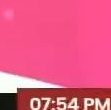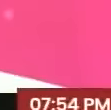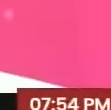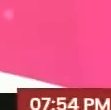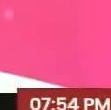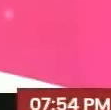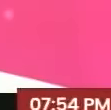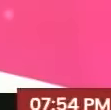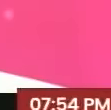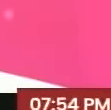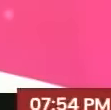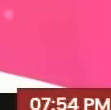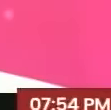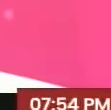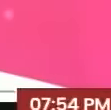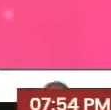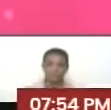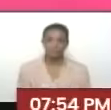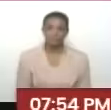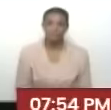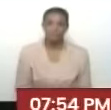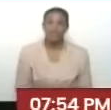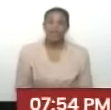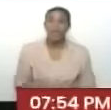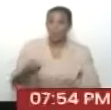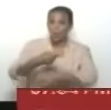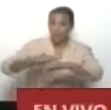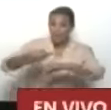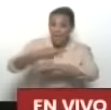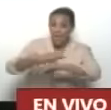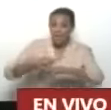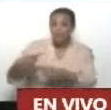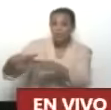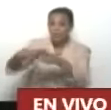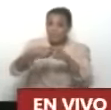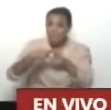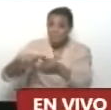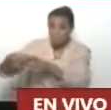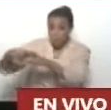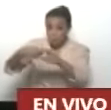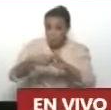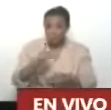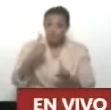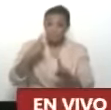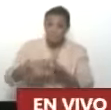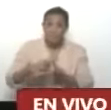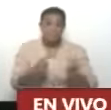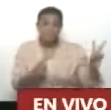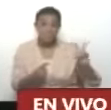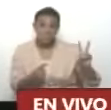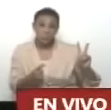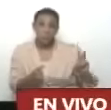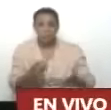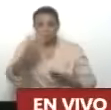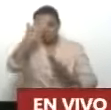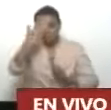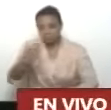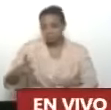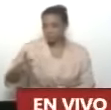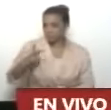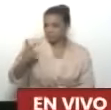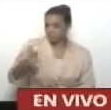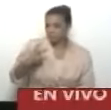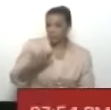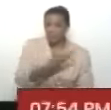la relación con el gobierno del presidente Lukashenko. Estuvo una comisión de alto nivel venezolana encabezada por